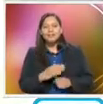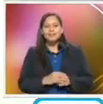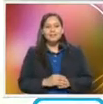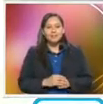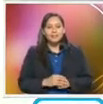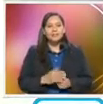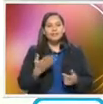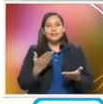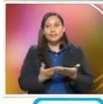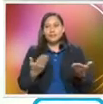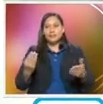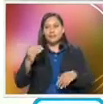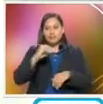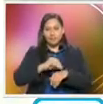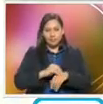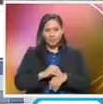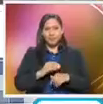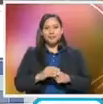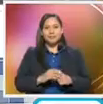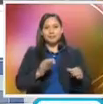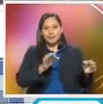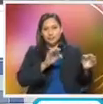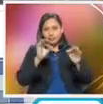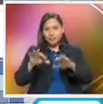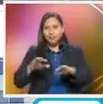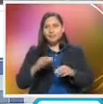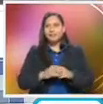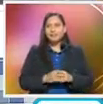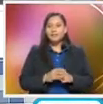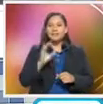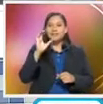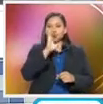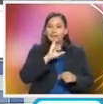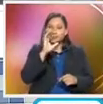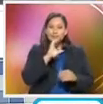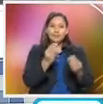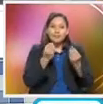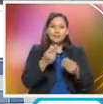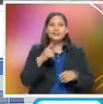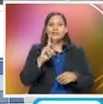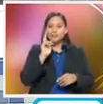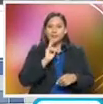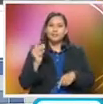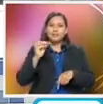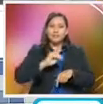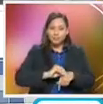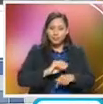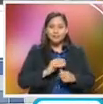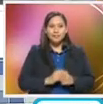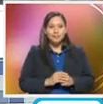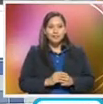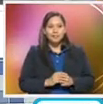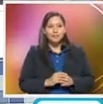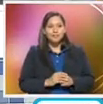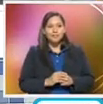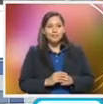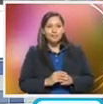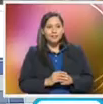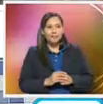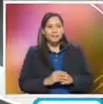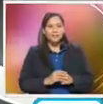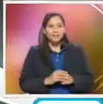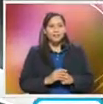vamos a poner... Si no nos calentó mucho, pero bueno, vamos a ponerlo. Lo primero que vamos a hacer es poner...